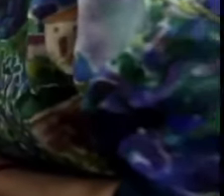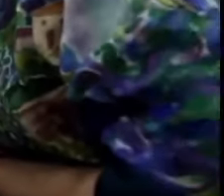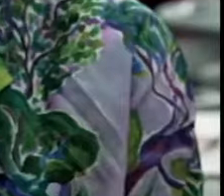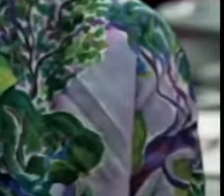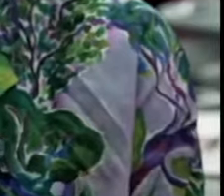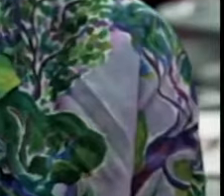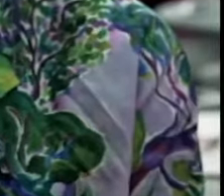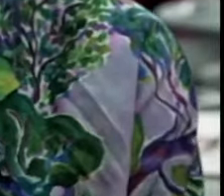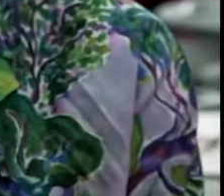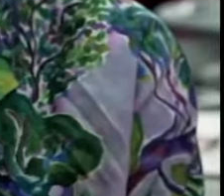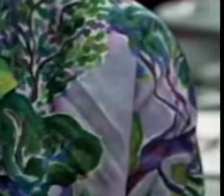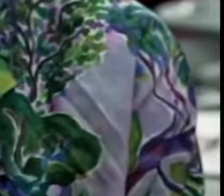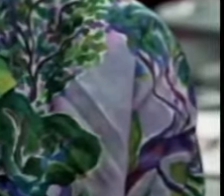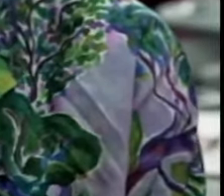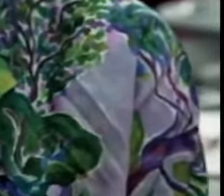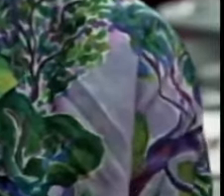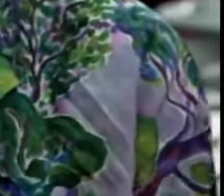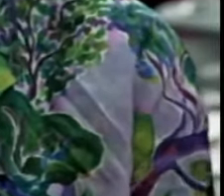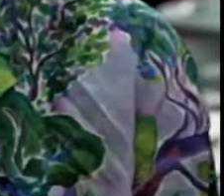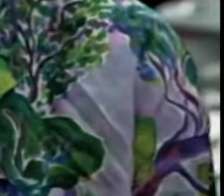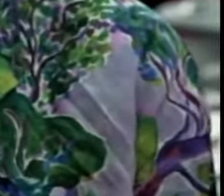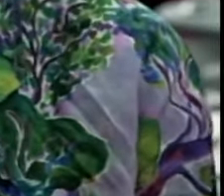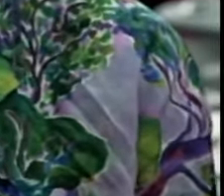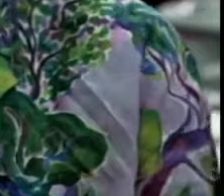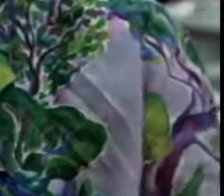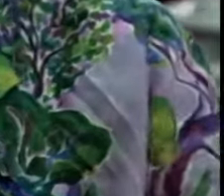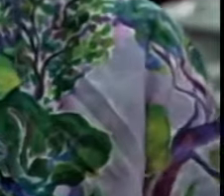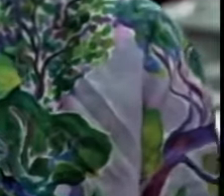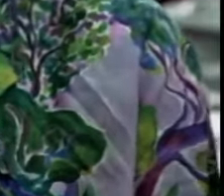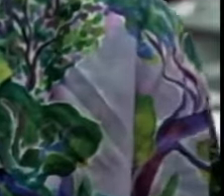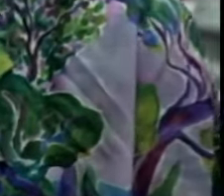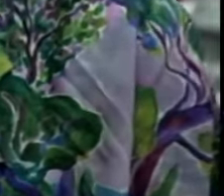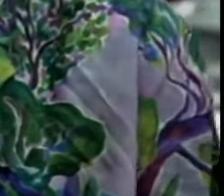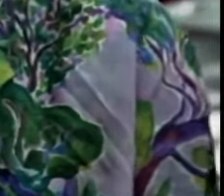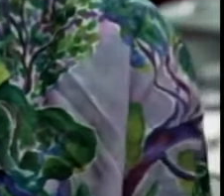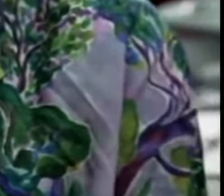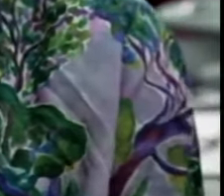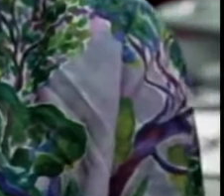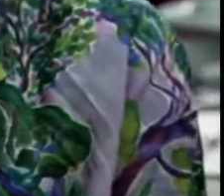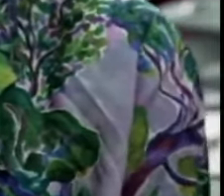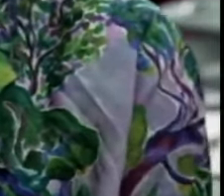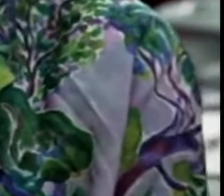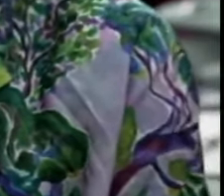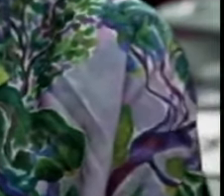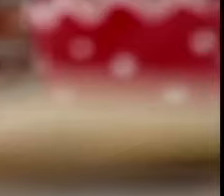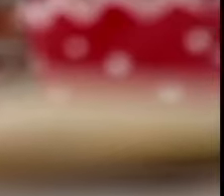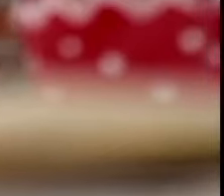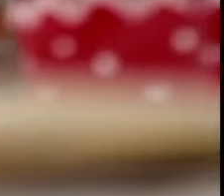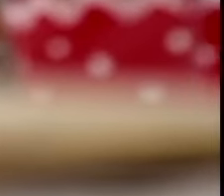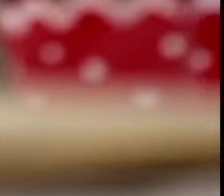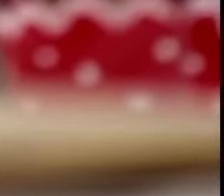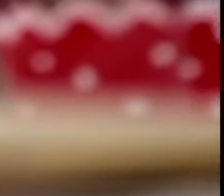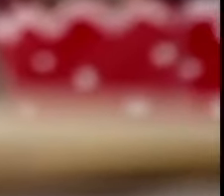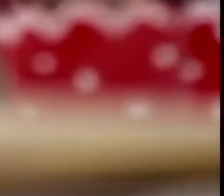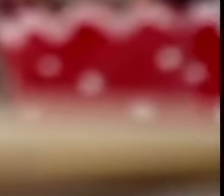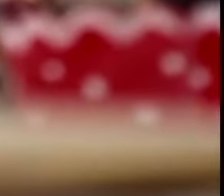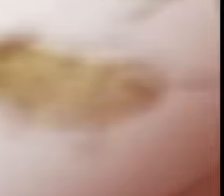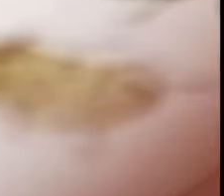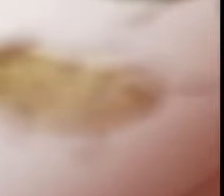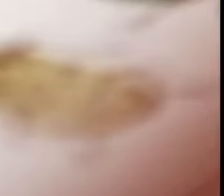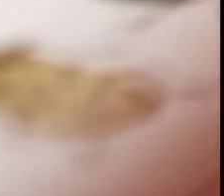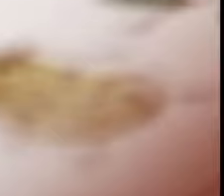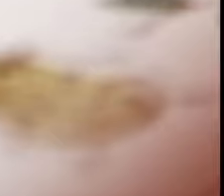pero ellas me llevaron a que yo lograra y que me superara en algunos sentidos que quizás estaba un poco al debe. Fue intenso,